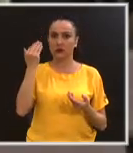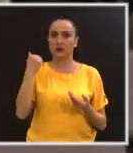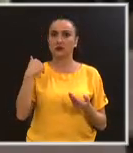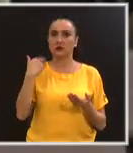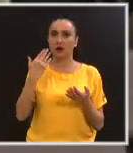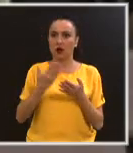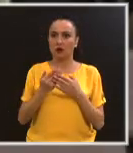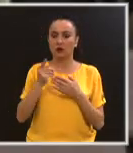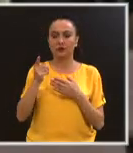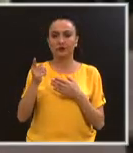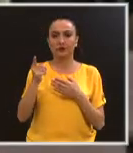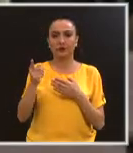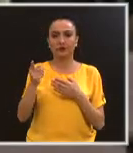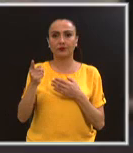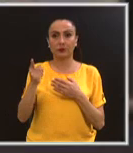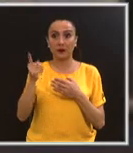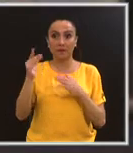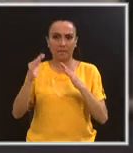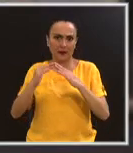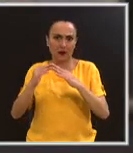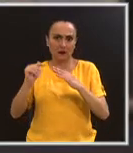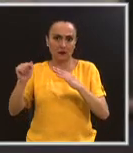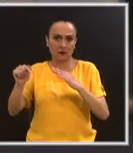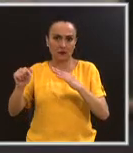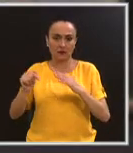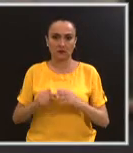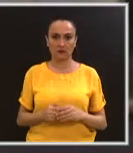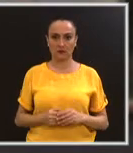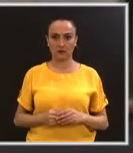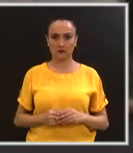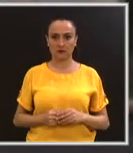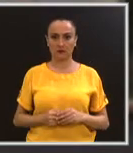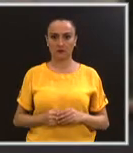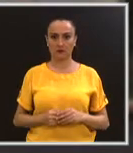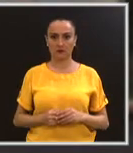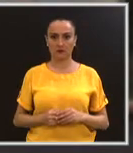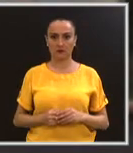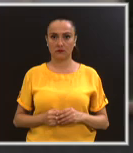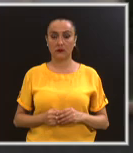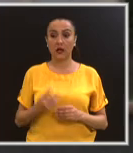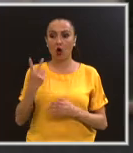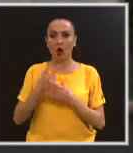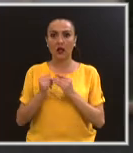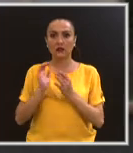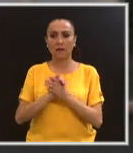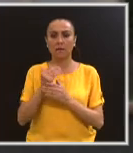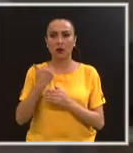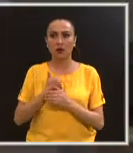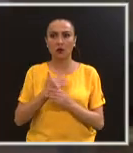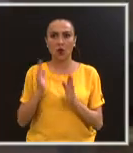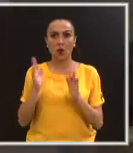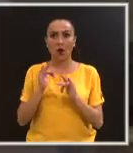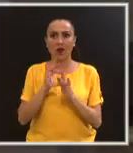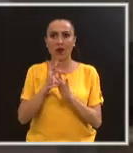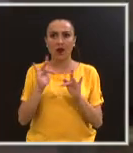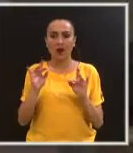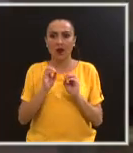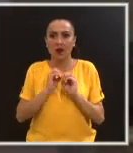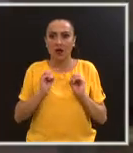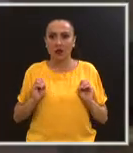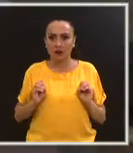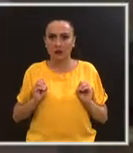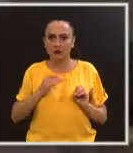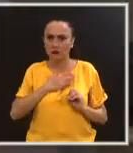también donde ellos vivían a la vivienda donde anteriormente Pues estaba ubicada ella y su esposo y no hay absolutamente nada